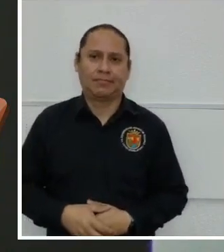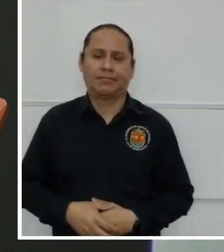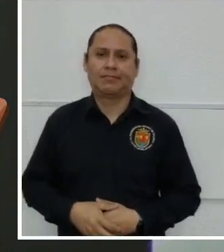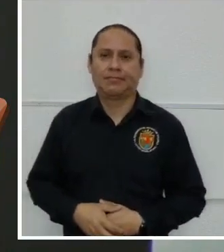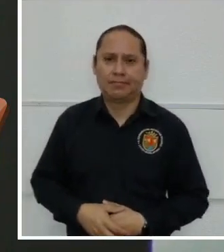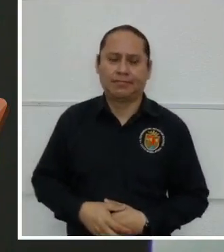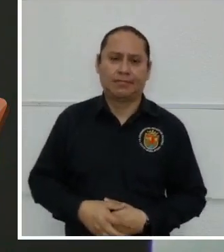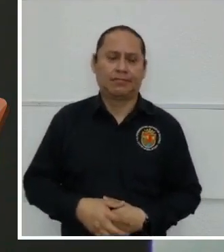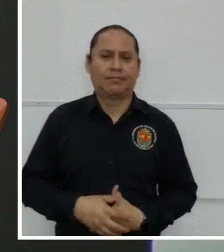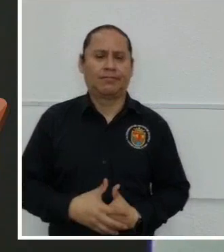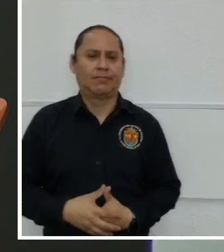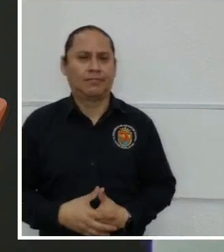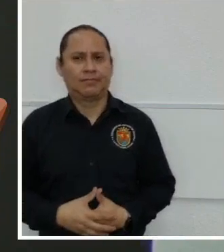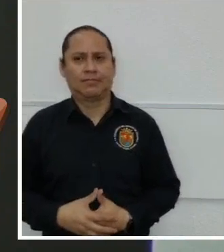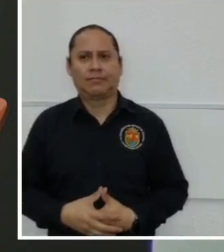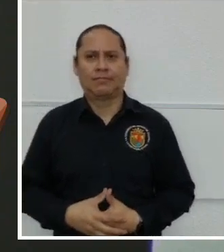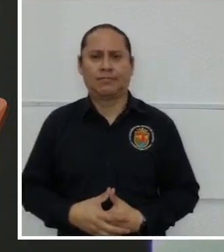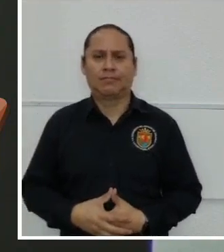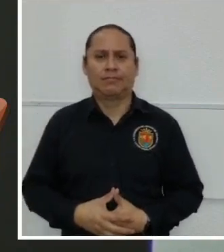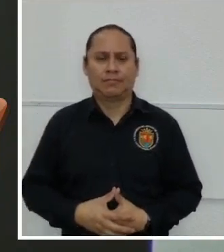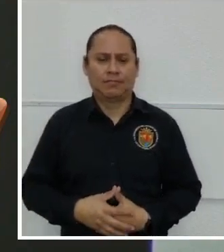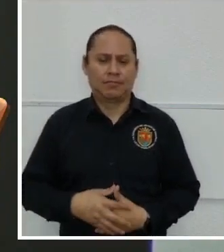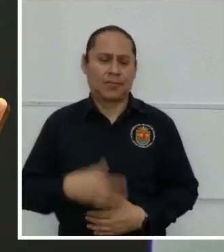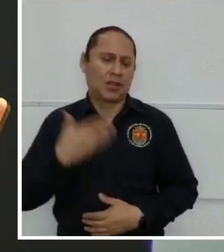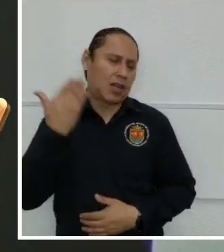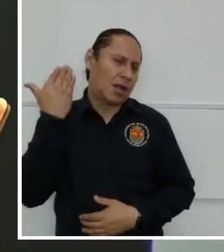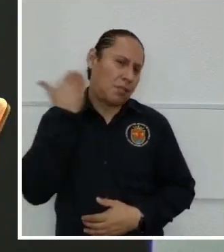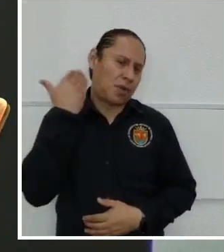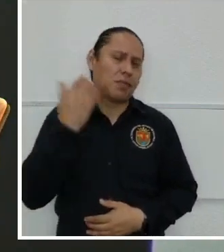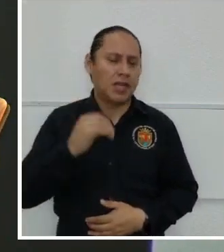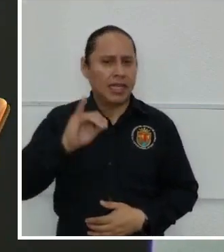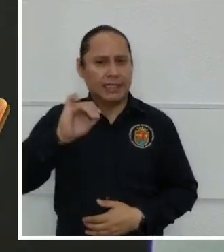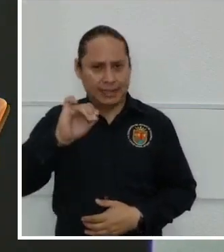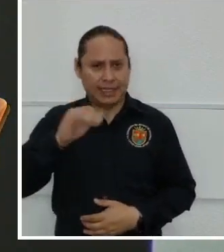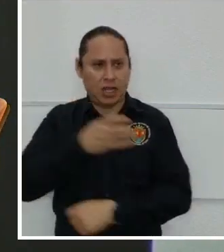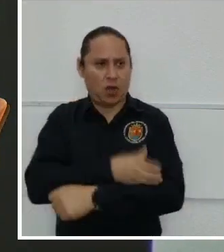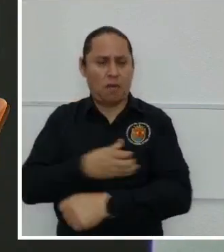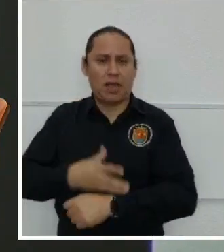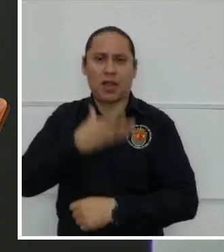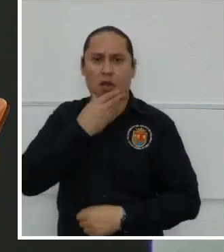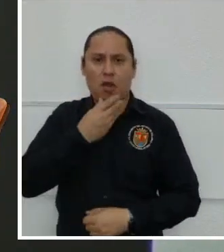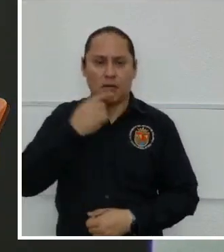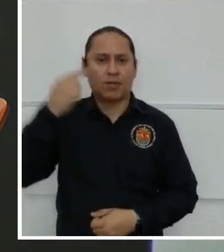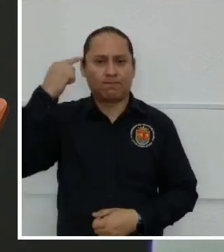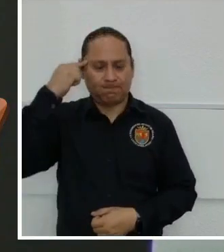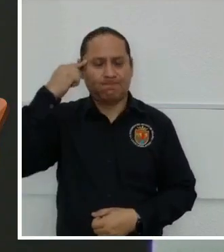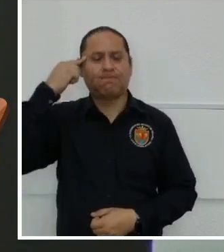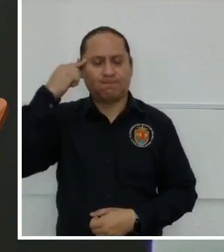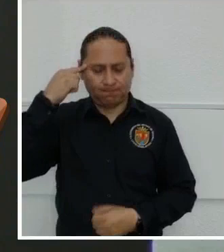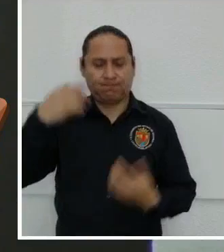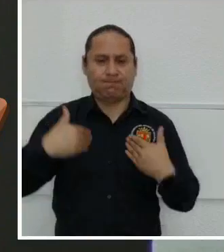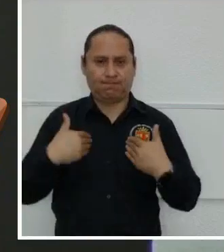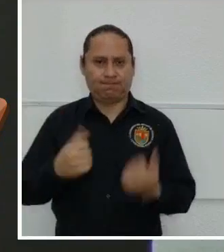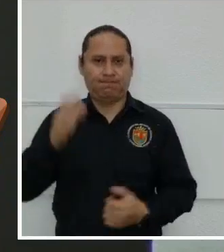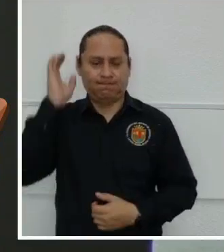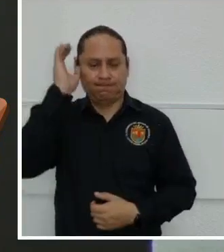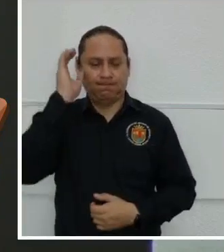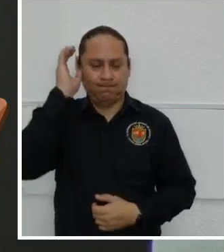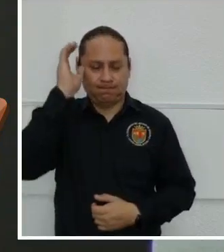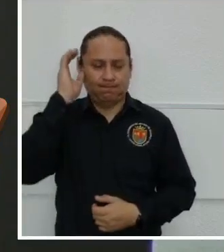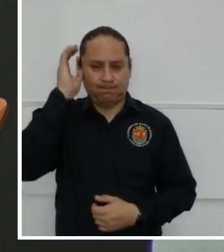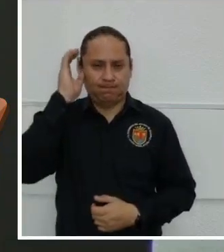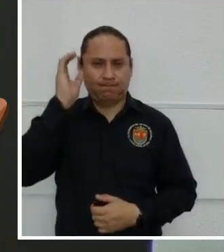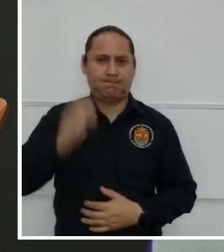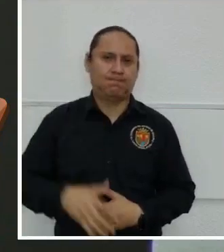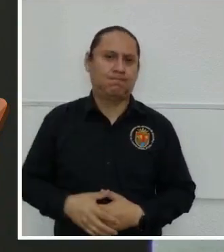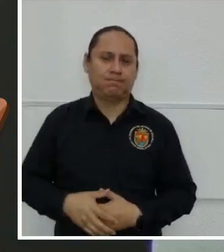yo creo, yo lo dije en broma, pero están convencidos los compañeros que estamos aquí y estamos,